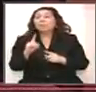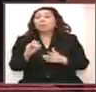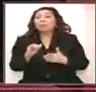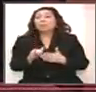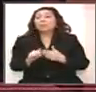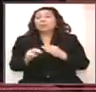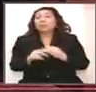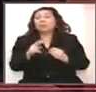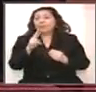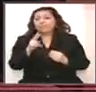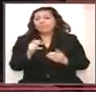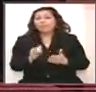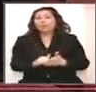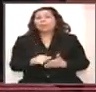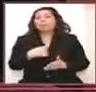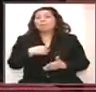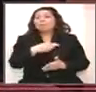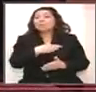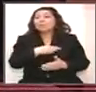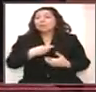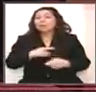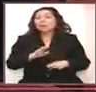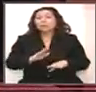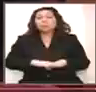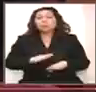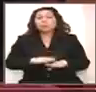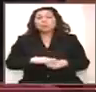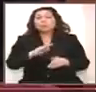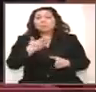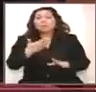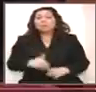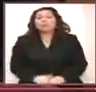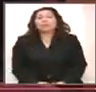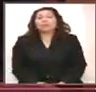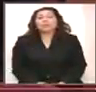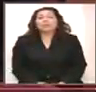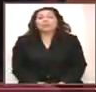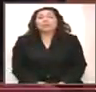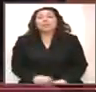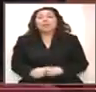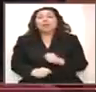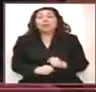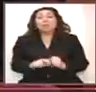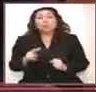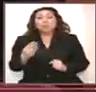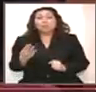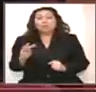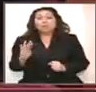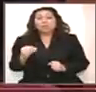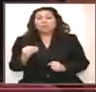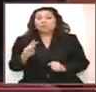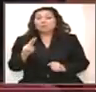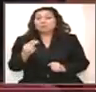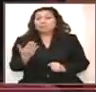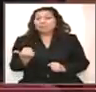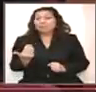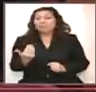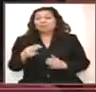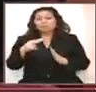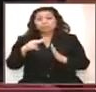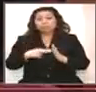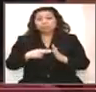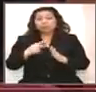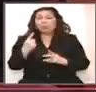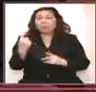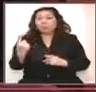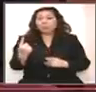Policía Nacional del Perú y el Ministerio Público sobre la tasa de homicidios. En los años 2014 y 2015 ha revisado